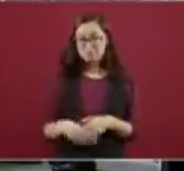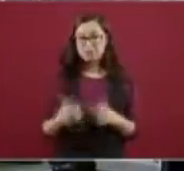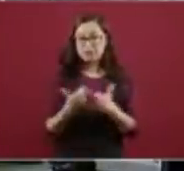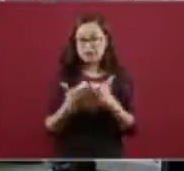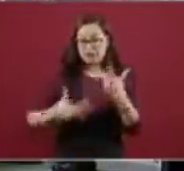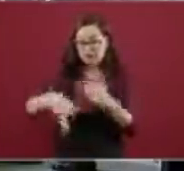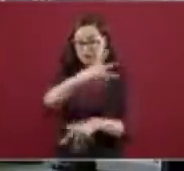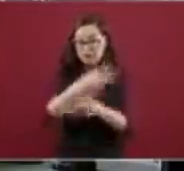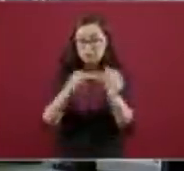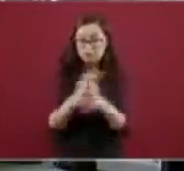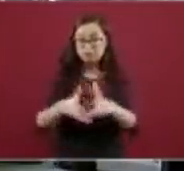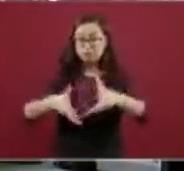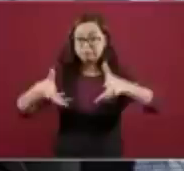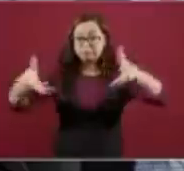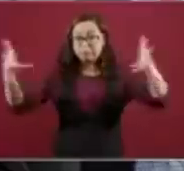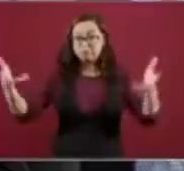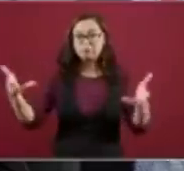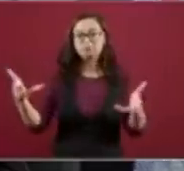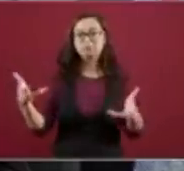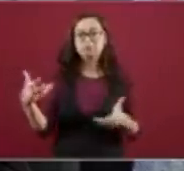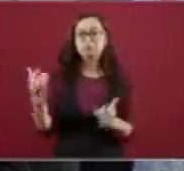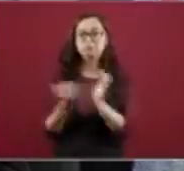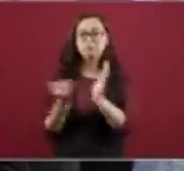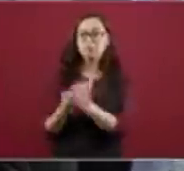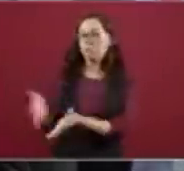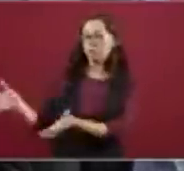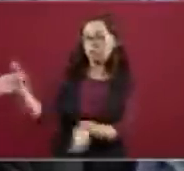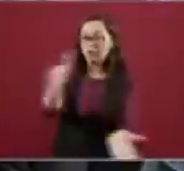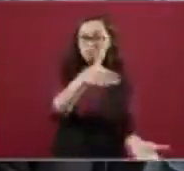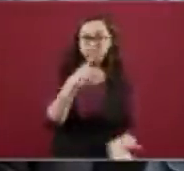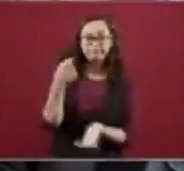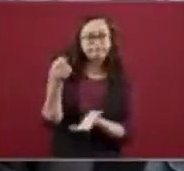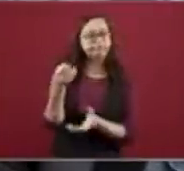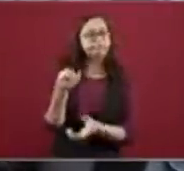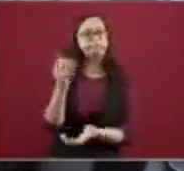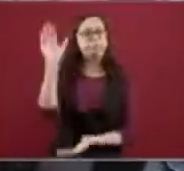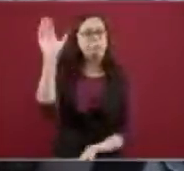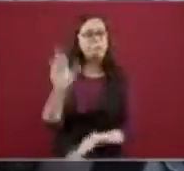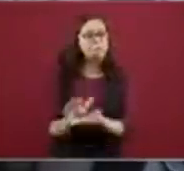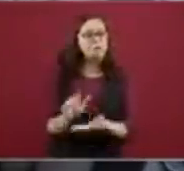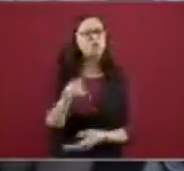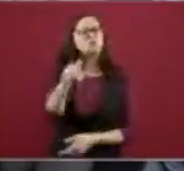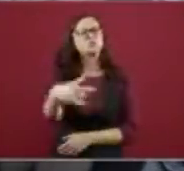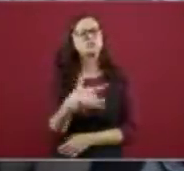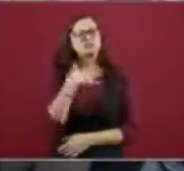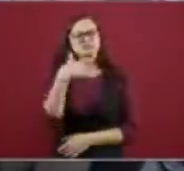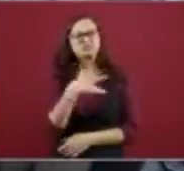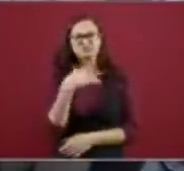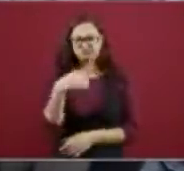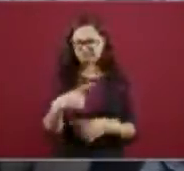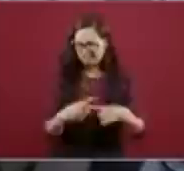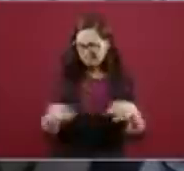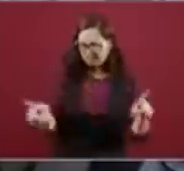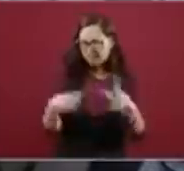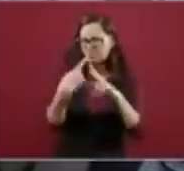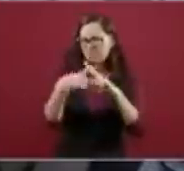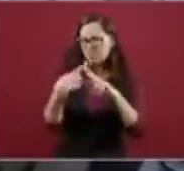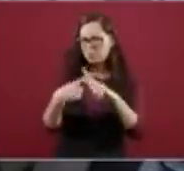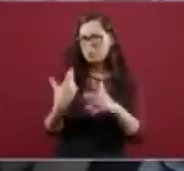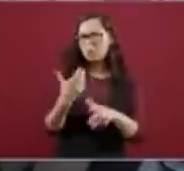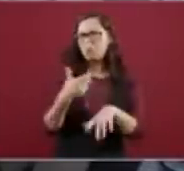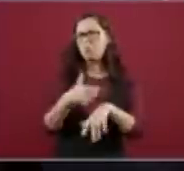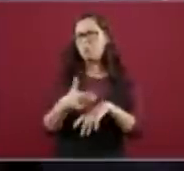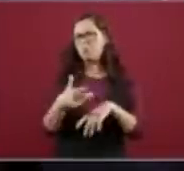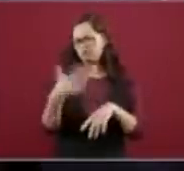economía como se esperaba, la recaudación de impuestos. ¿Cuál es su postura? ¿Qué números tiene usted? ¿Desde cuándo se